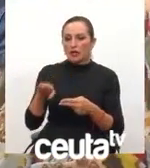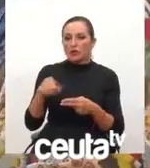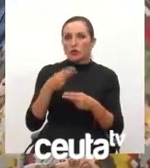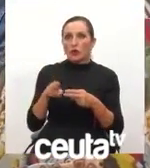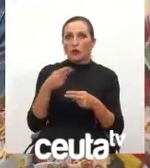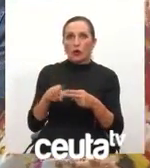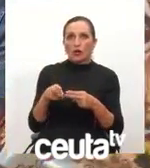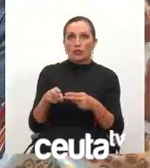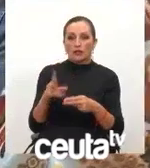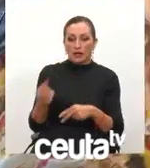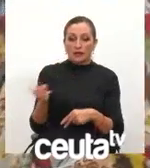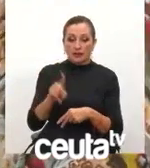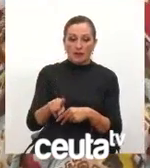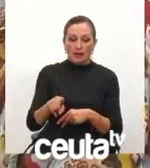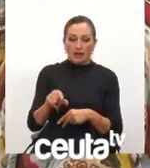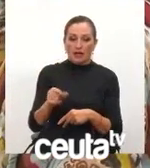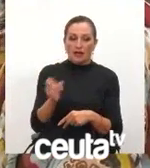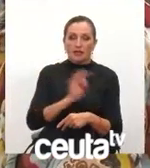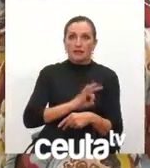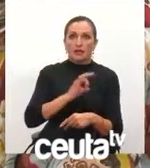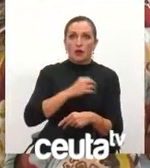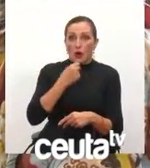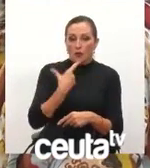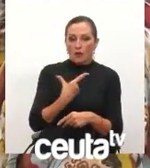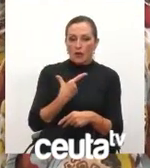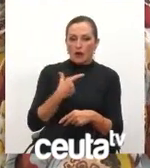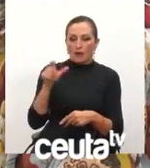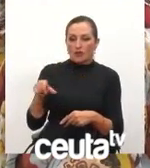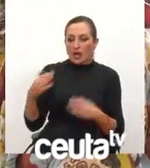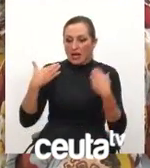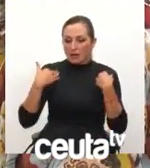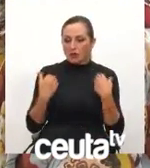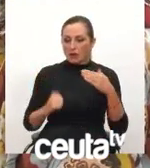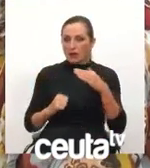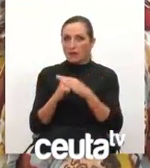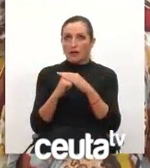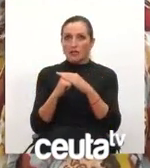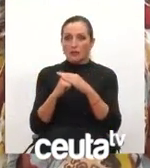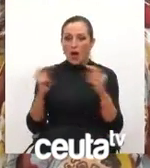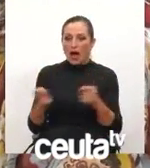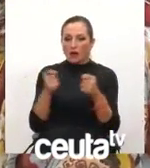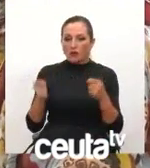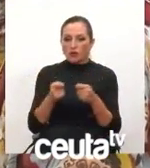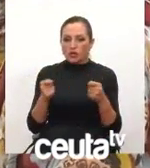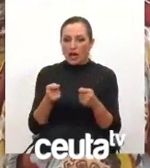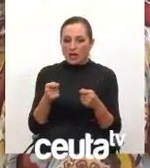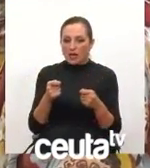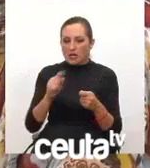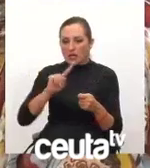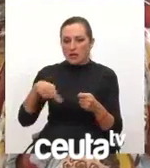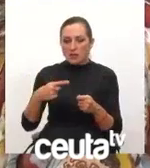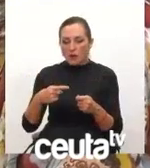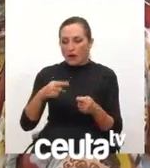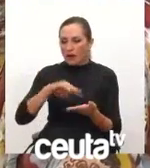la del señor Viva, que es el máximo responsable en su gobierno, es que anunciáis a bombo y platillo megaproyectos y luego no lo